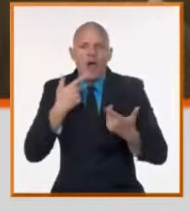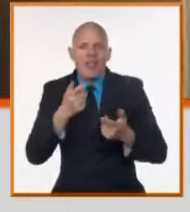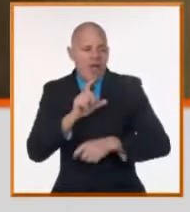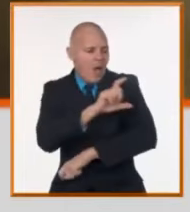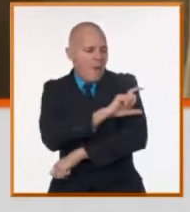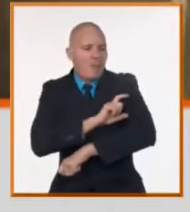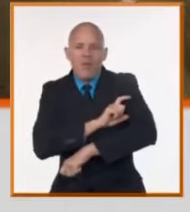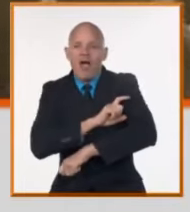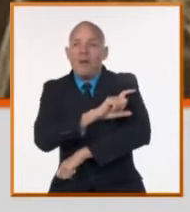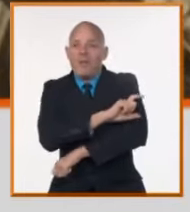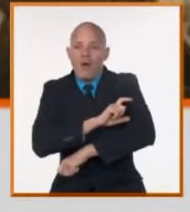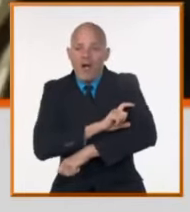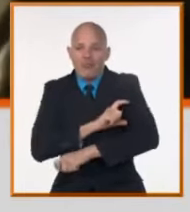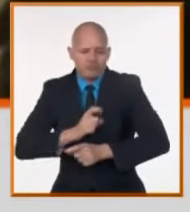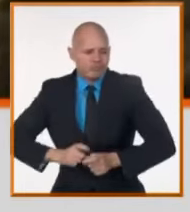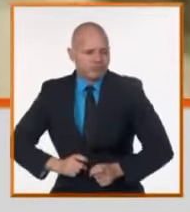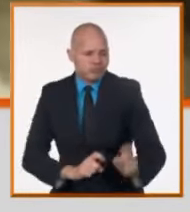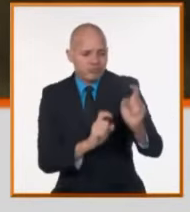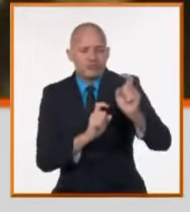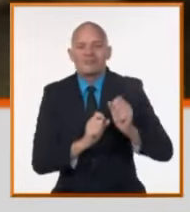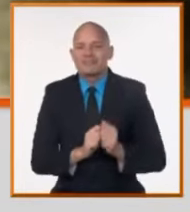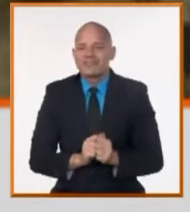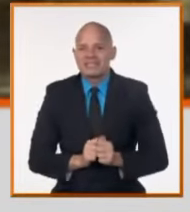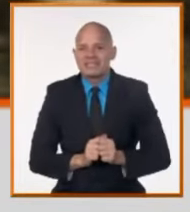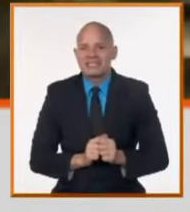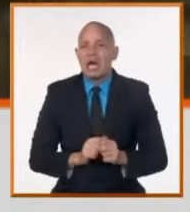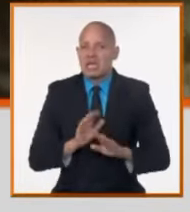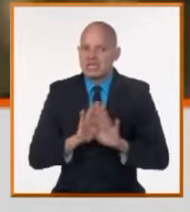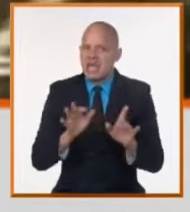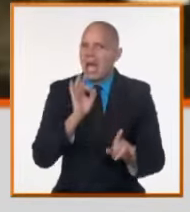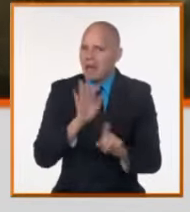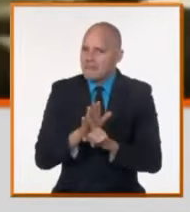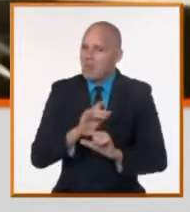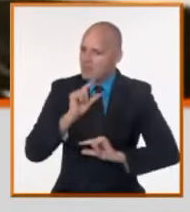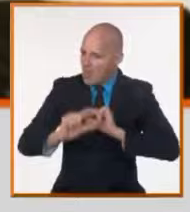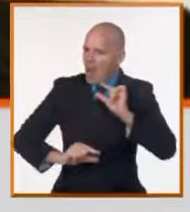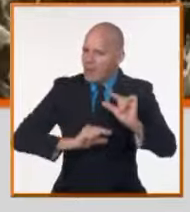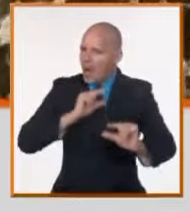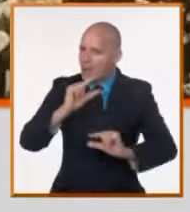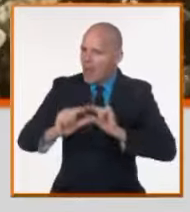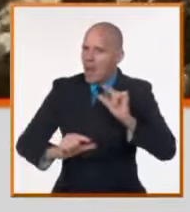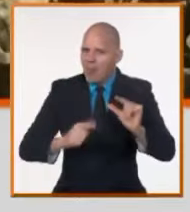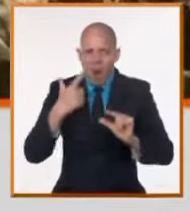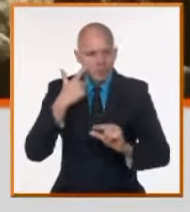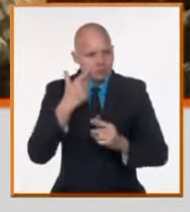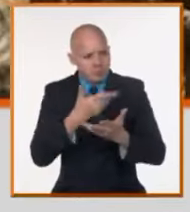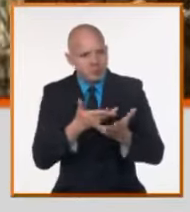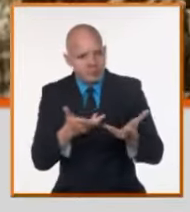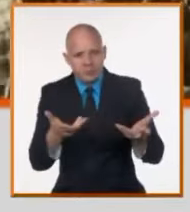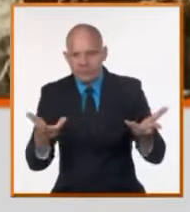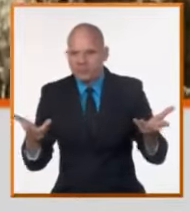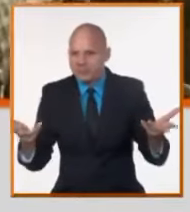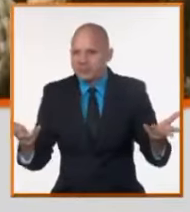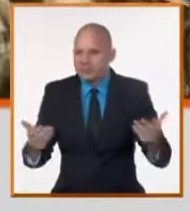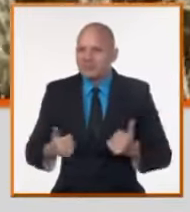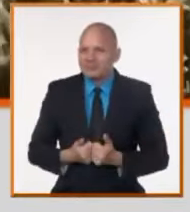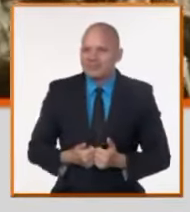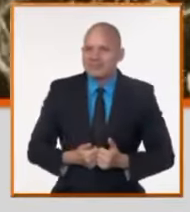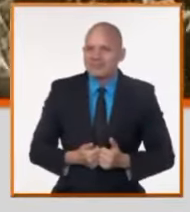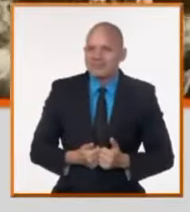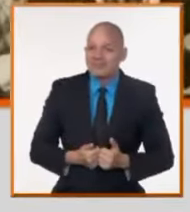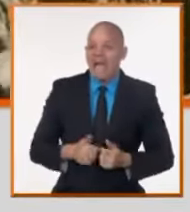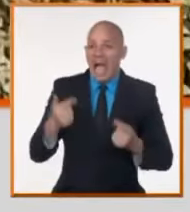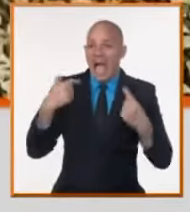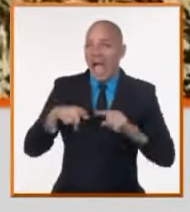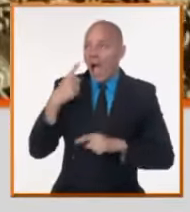la Revolución Cubana y cuando se empiezan a producir hechos estimulados por este ejemplo, los